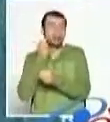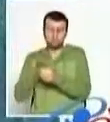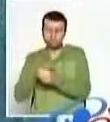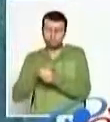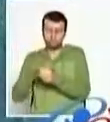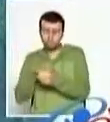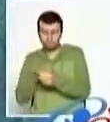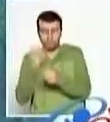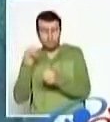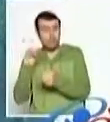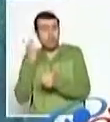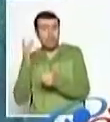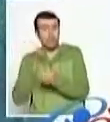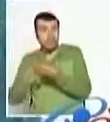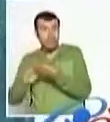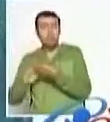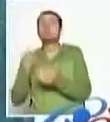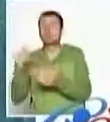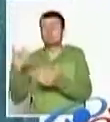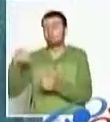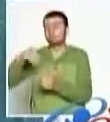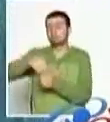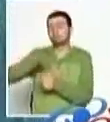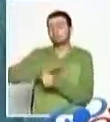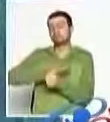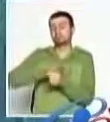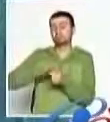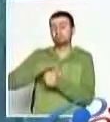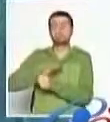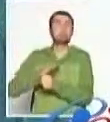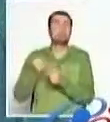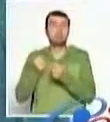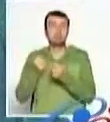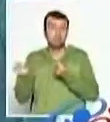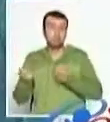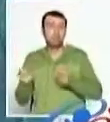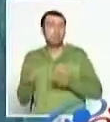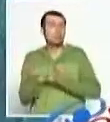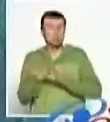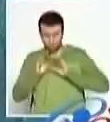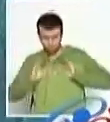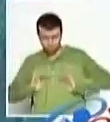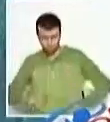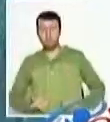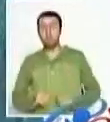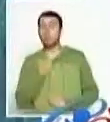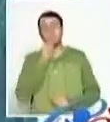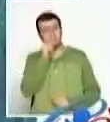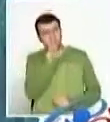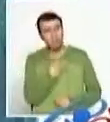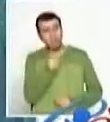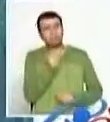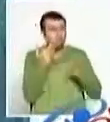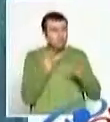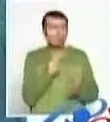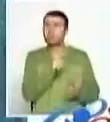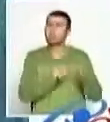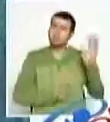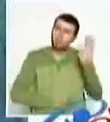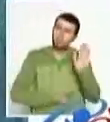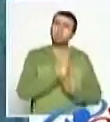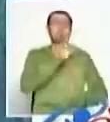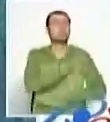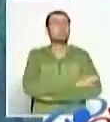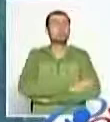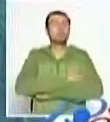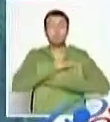está limpio. Y eso es fundamental tenerlo en cuenta en ese proceso de desintoxicación. Si yo quiero que mi paciente responda adecuadamente a